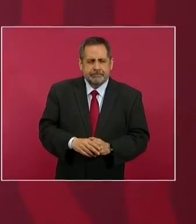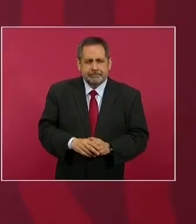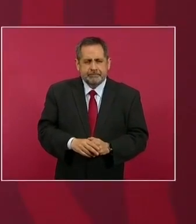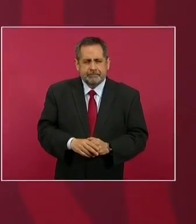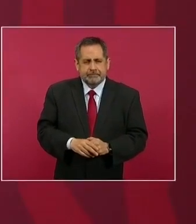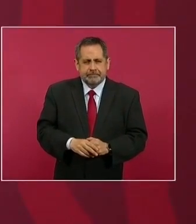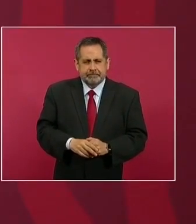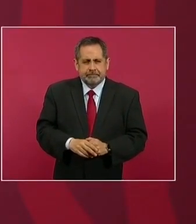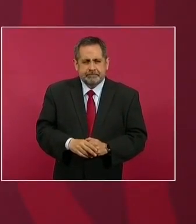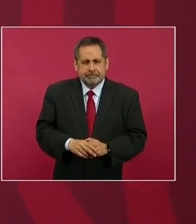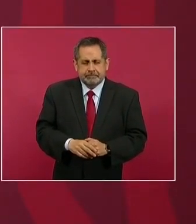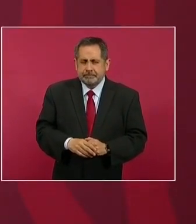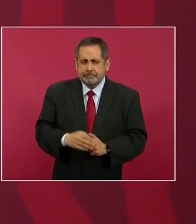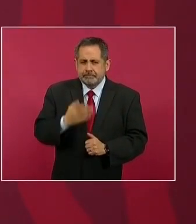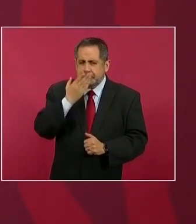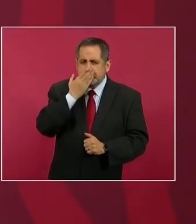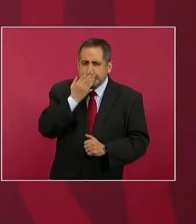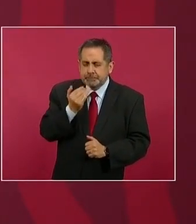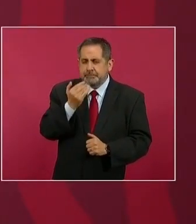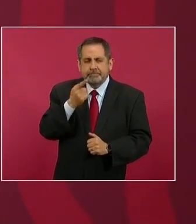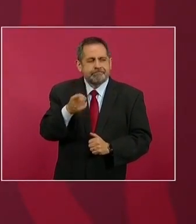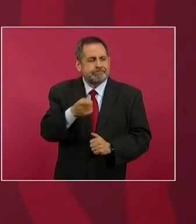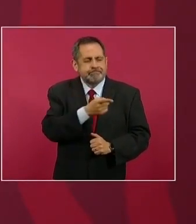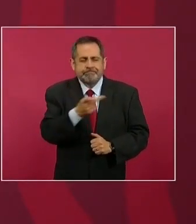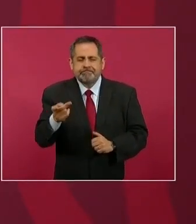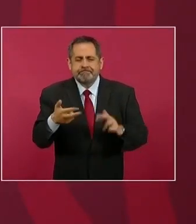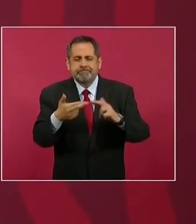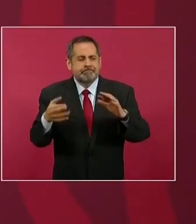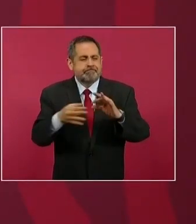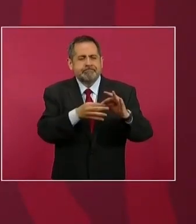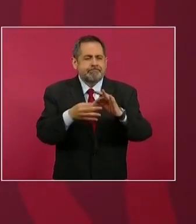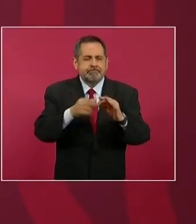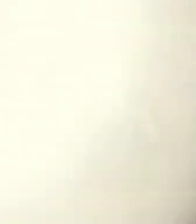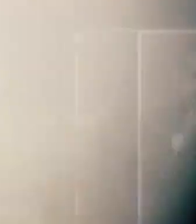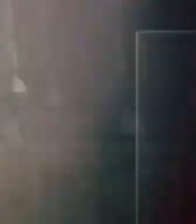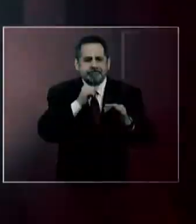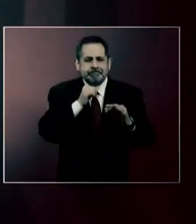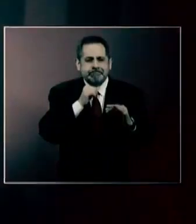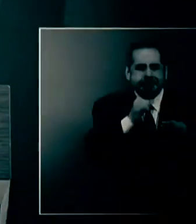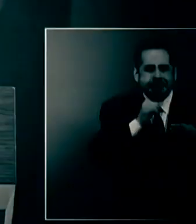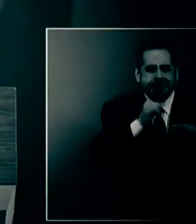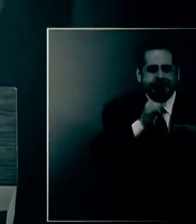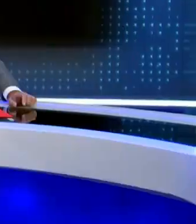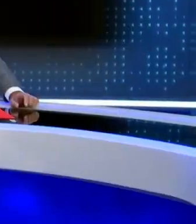no había buena relación por la secretaria de gobernacion